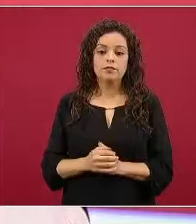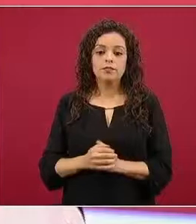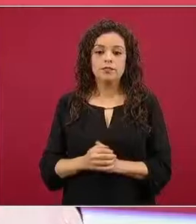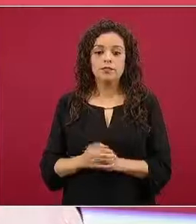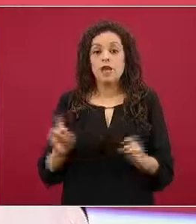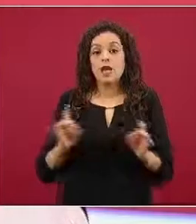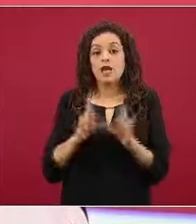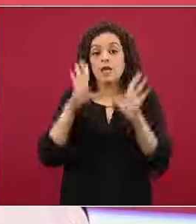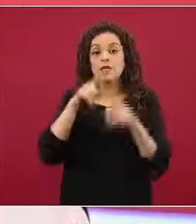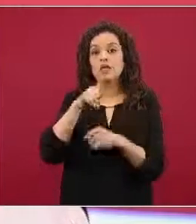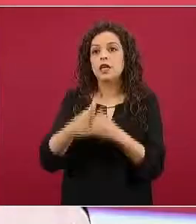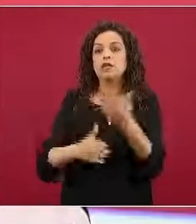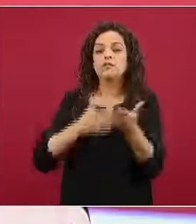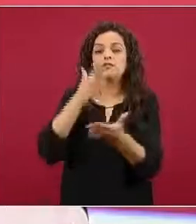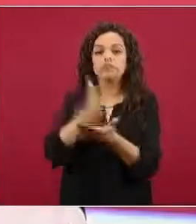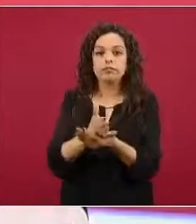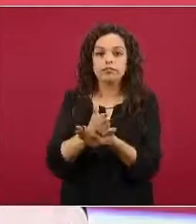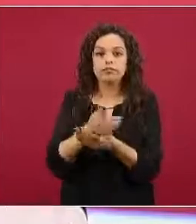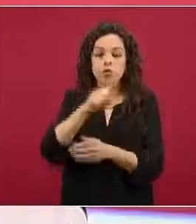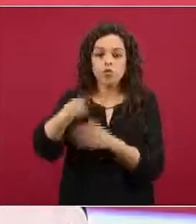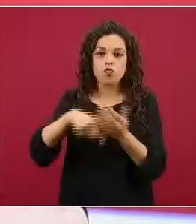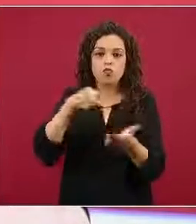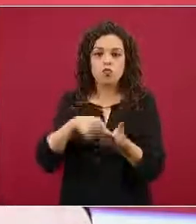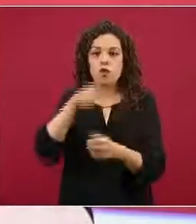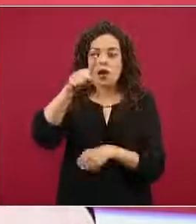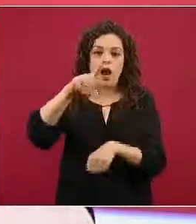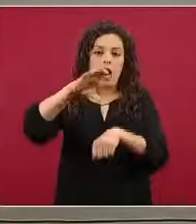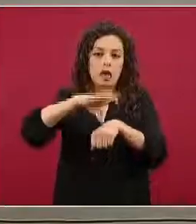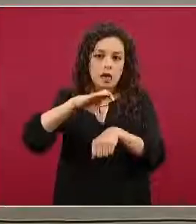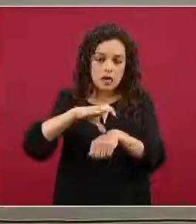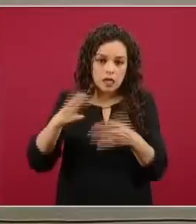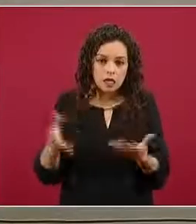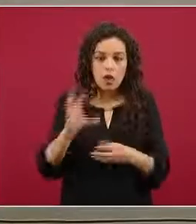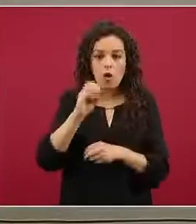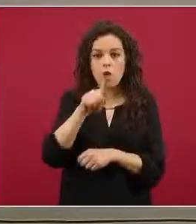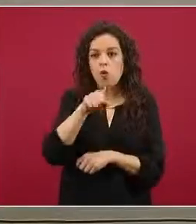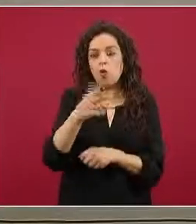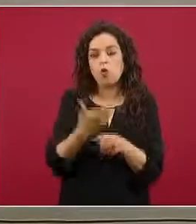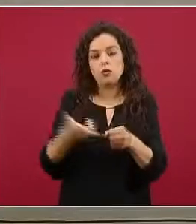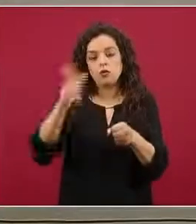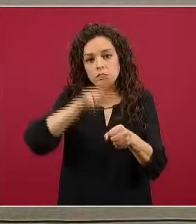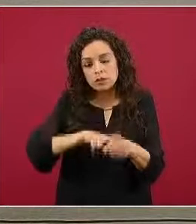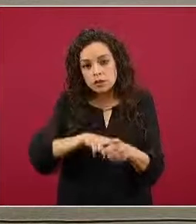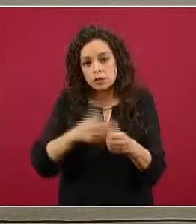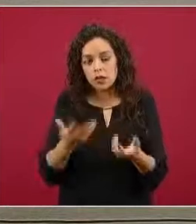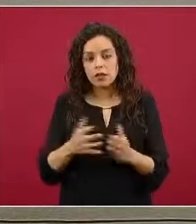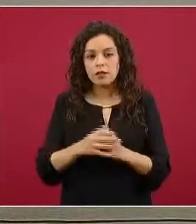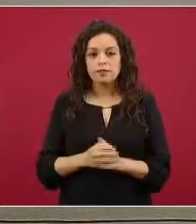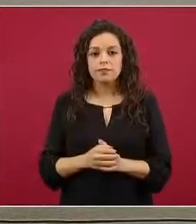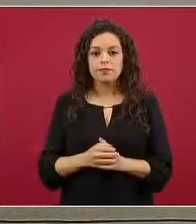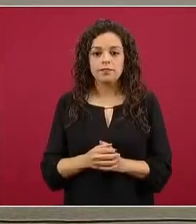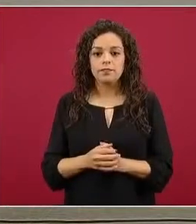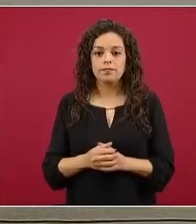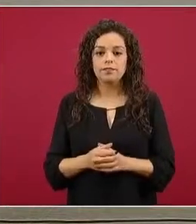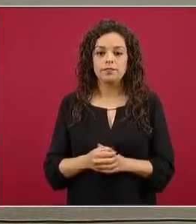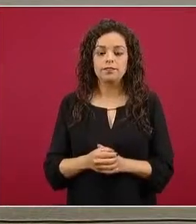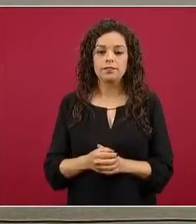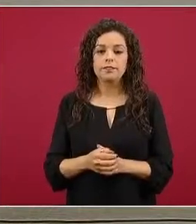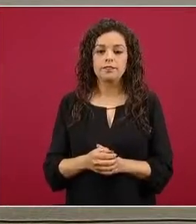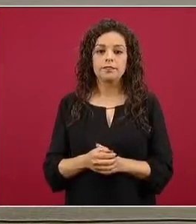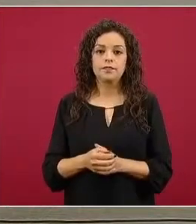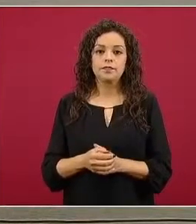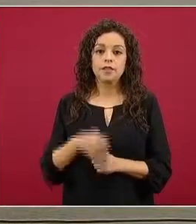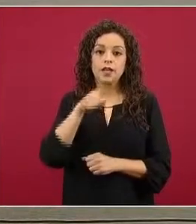llegara a la atención en su consultorio, en su unidad de salud, en el hospital en